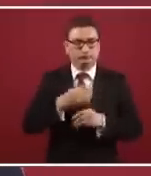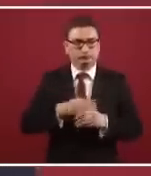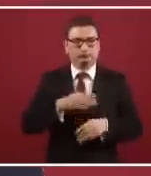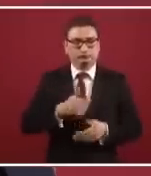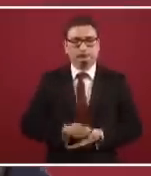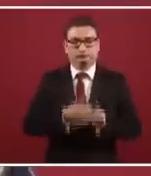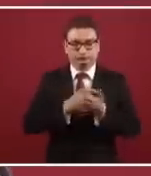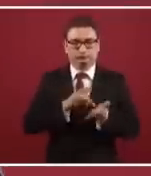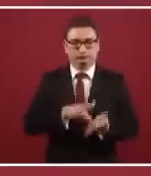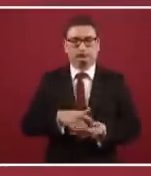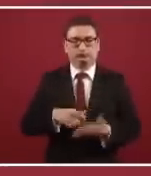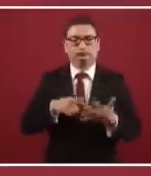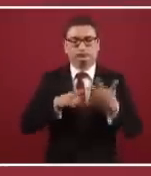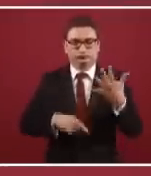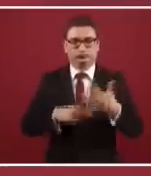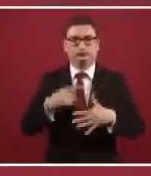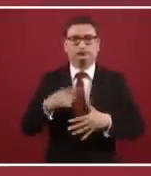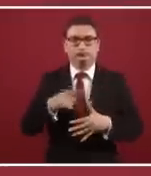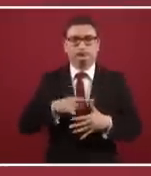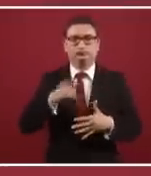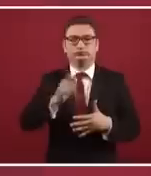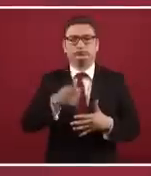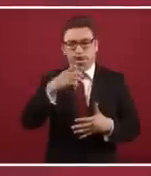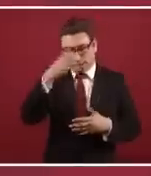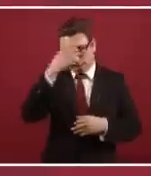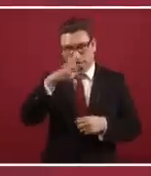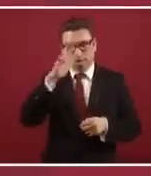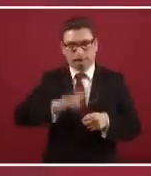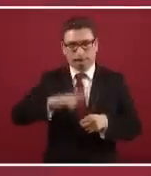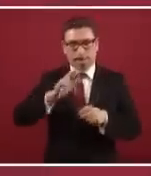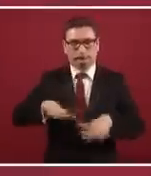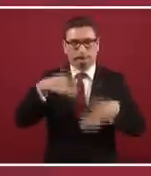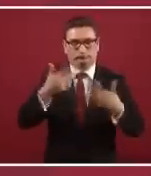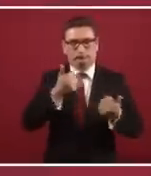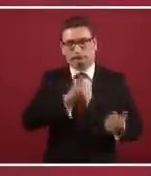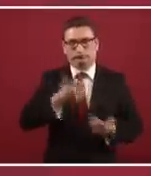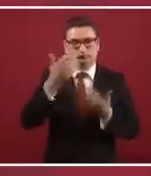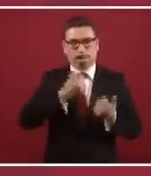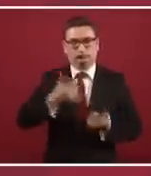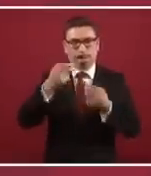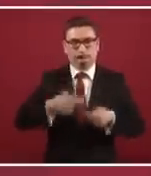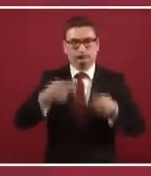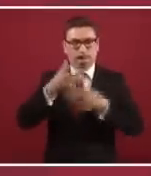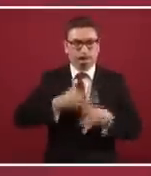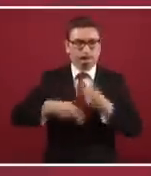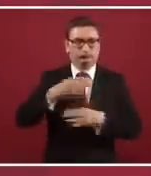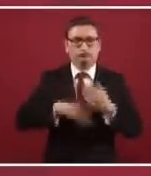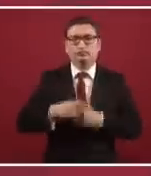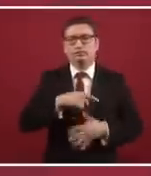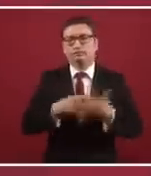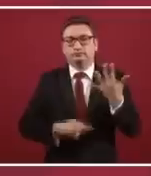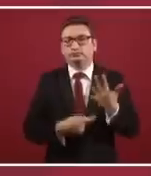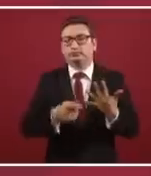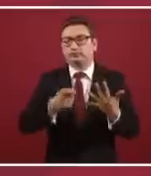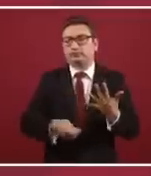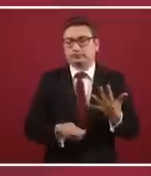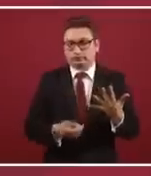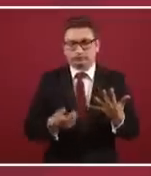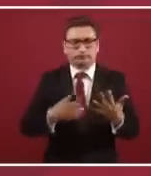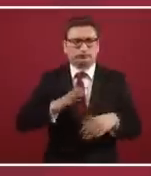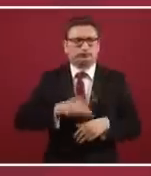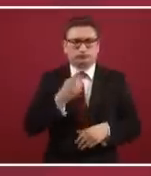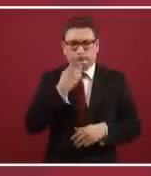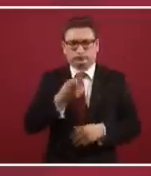5 es inversión extranjera y comercio exterior. Entonces, ¿por qué hablo de estas 5 acciones?